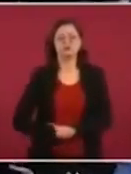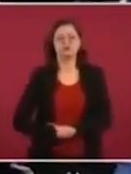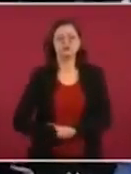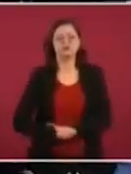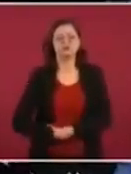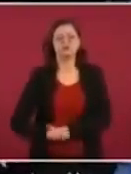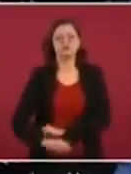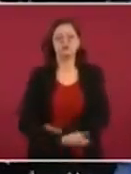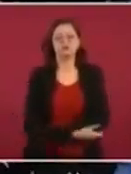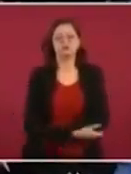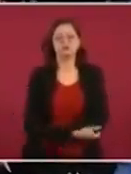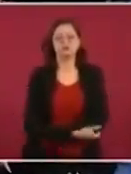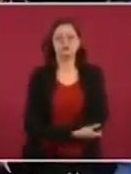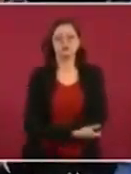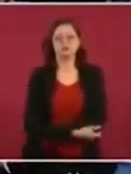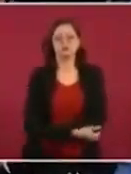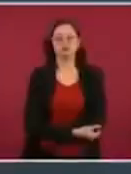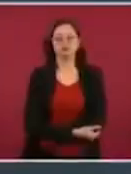Evo,